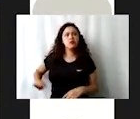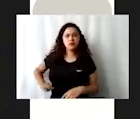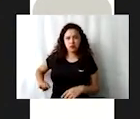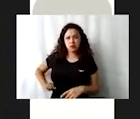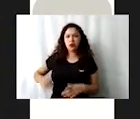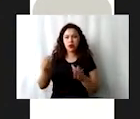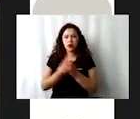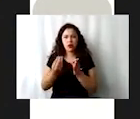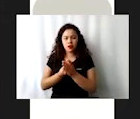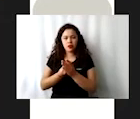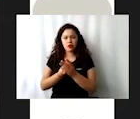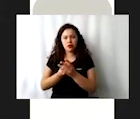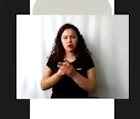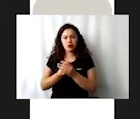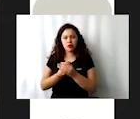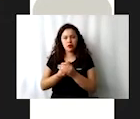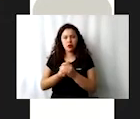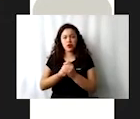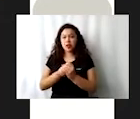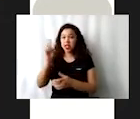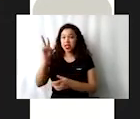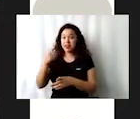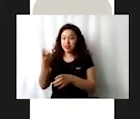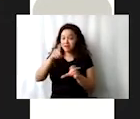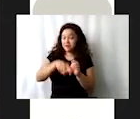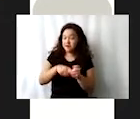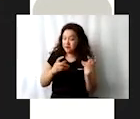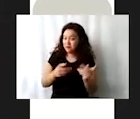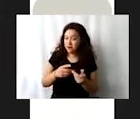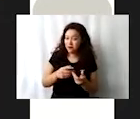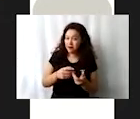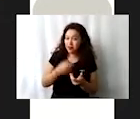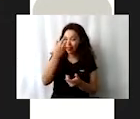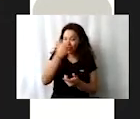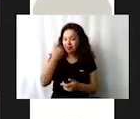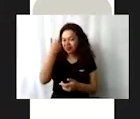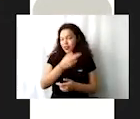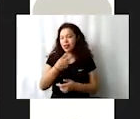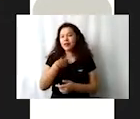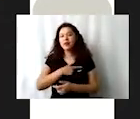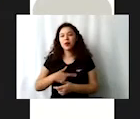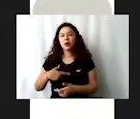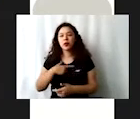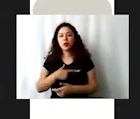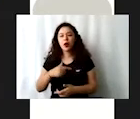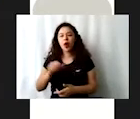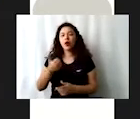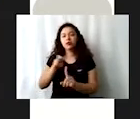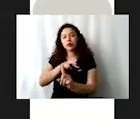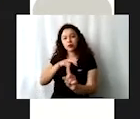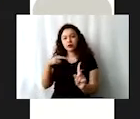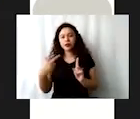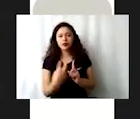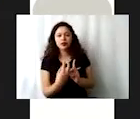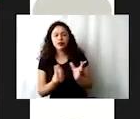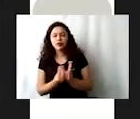eso me animé a tomarlo, pero bueno, ahorita me gustaría también como que tener otra perspectiva con el curso también o